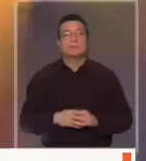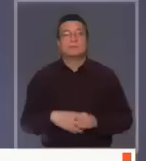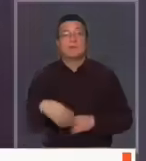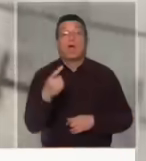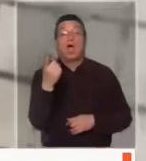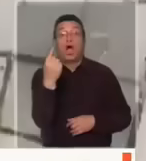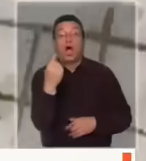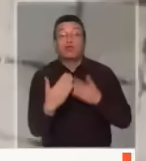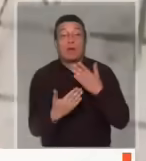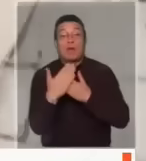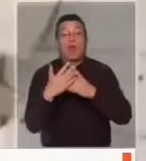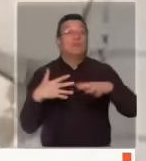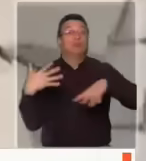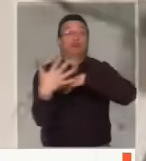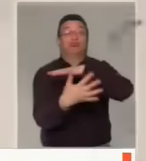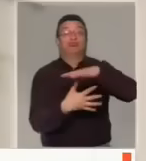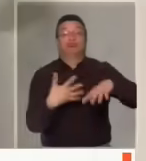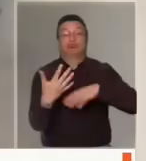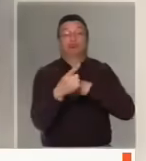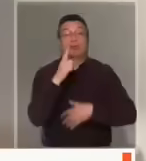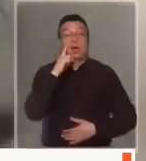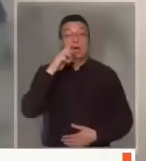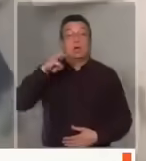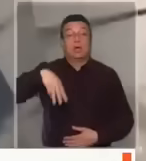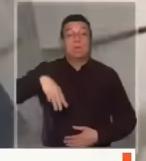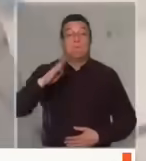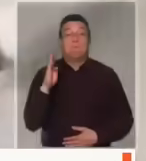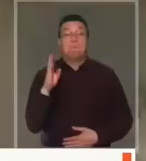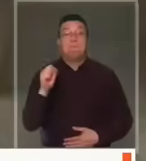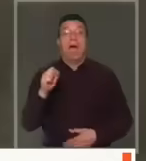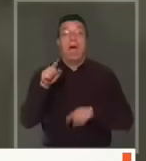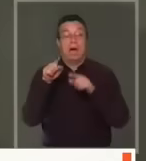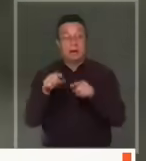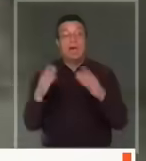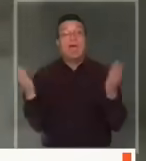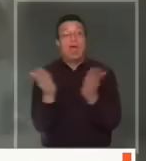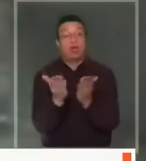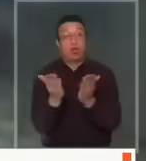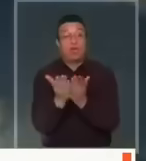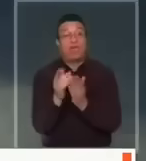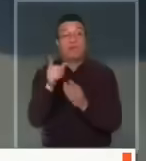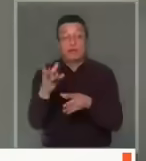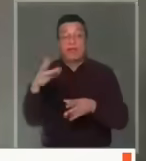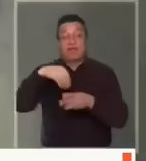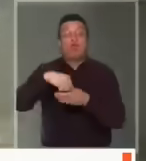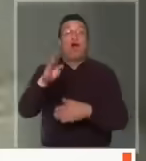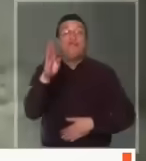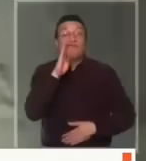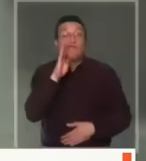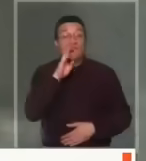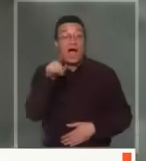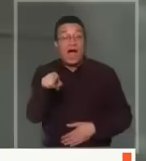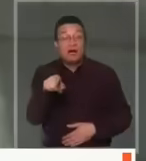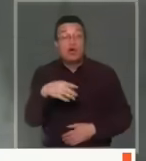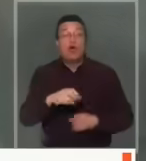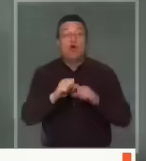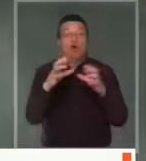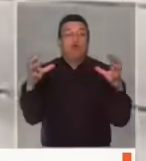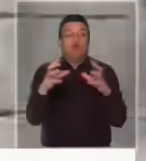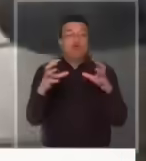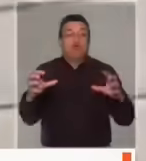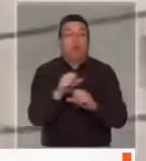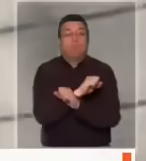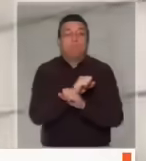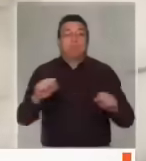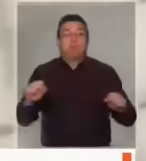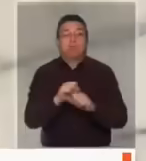mañana y todo era caos al interior del Internado Nacional Barros Arana. Según estudiantes, dentro de uno de los baños del establecimiento hubo una fuerte explosión que